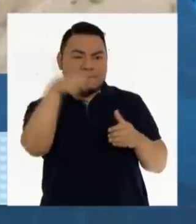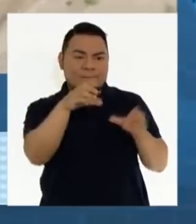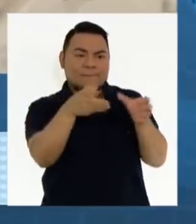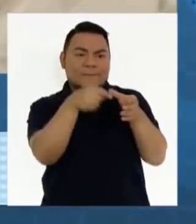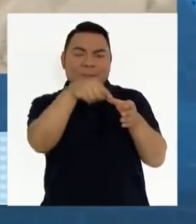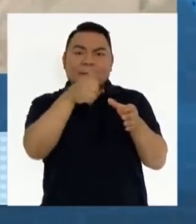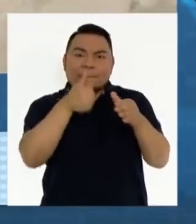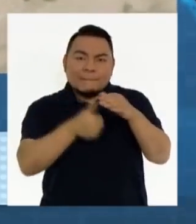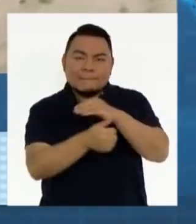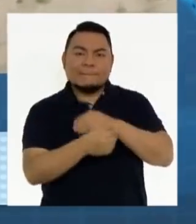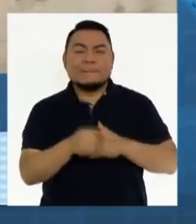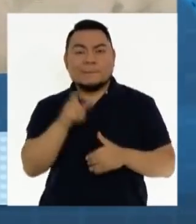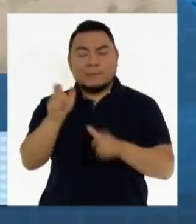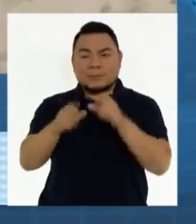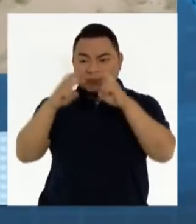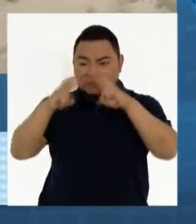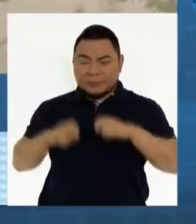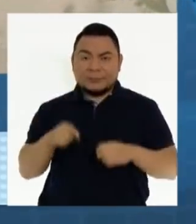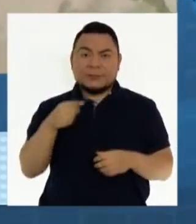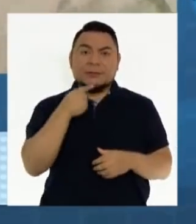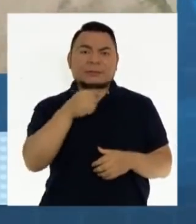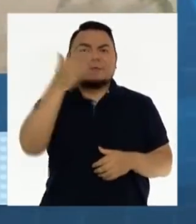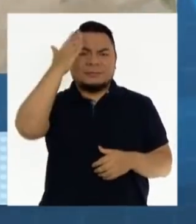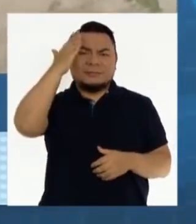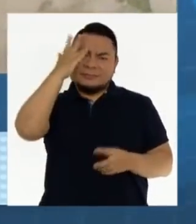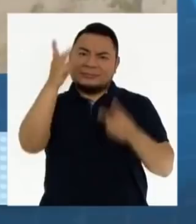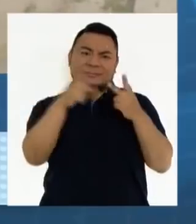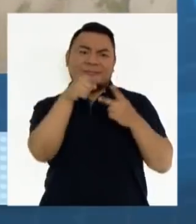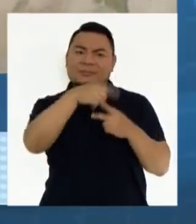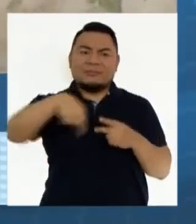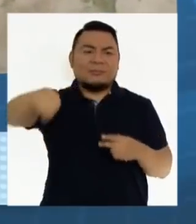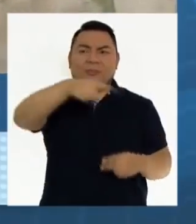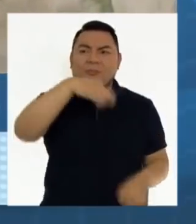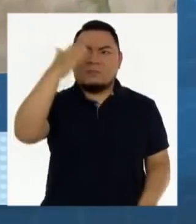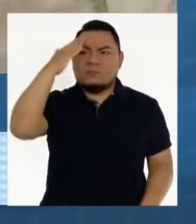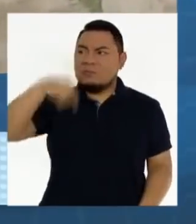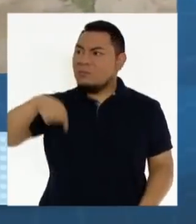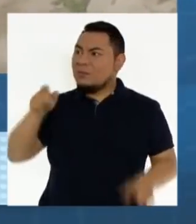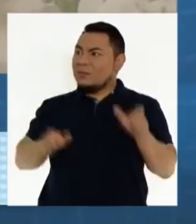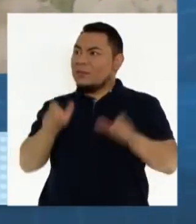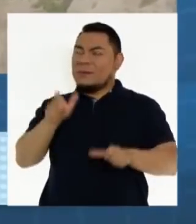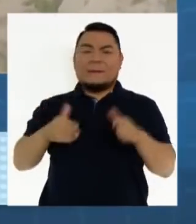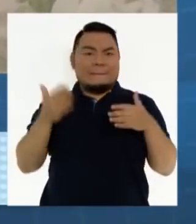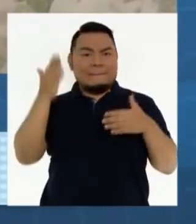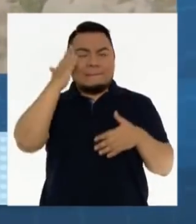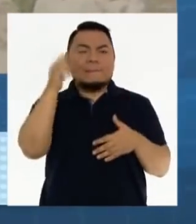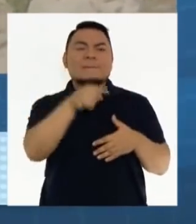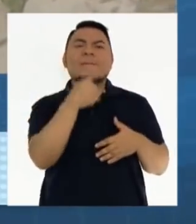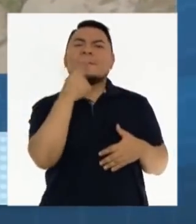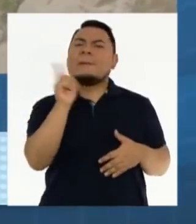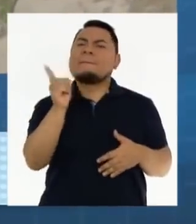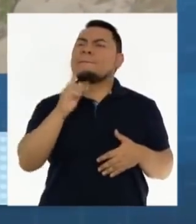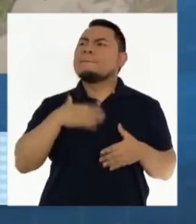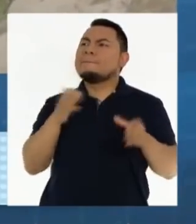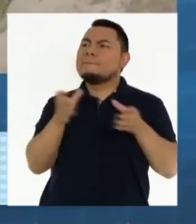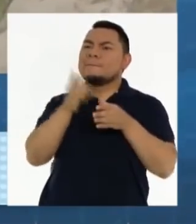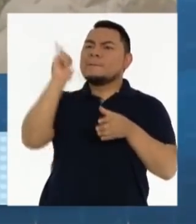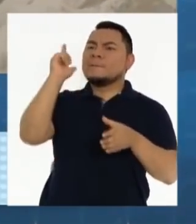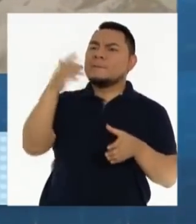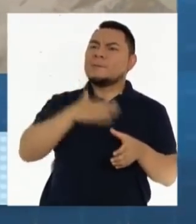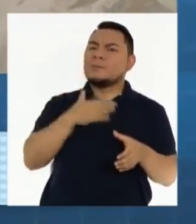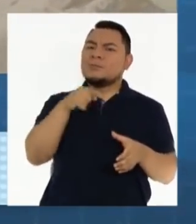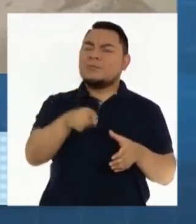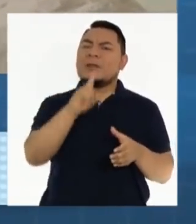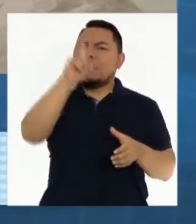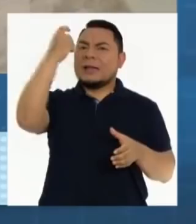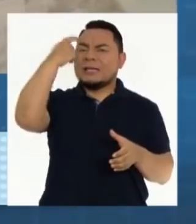ha hecho sus pininos ahí investigando el Sendero lo sabe perfectamente, todos. Para que se quieran cambiar de partido, que renieguen de su líder,